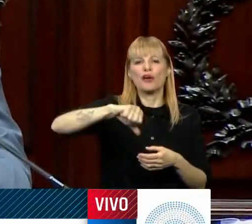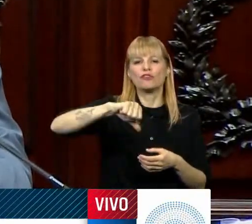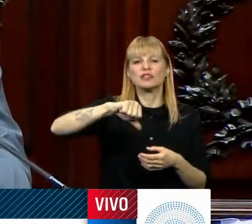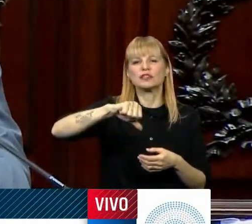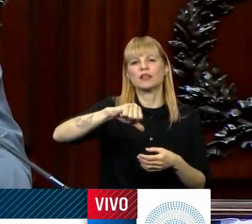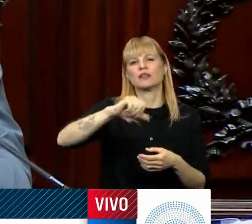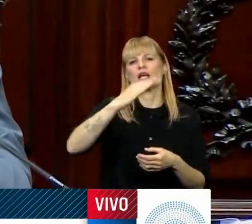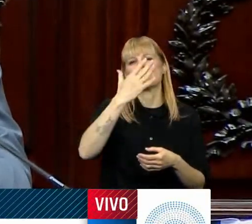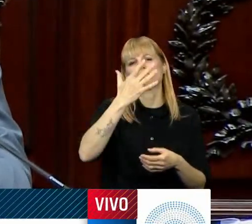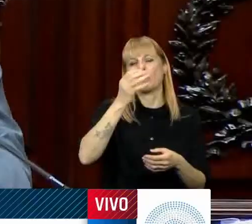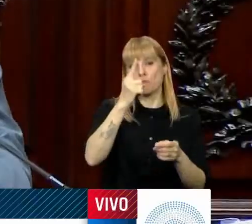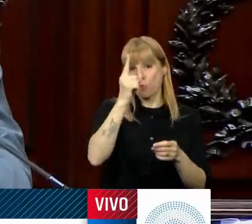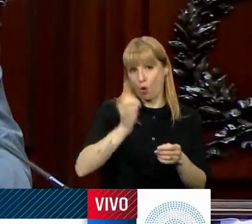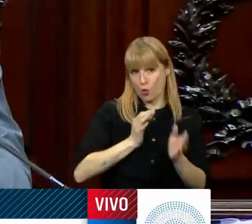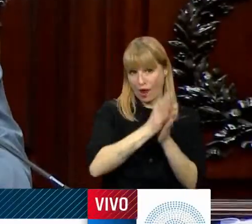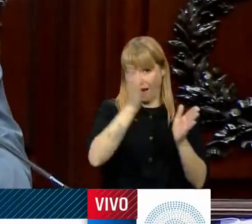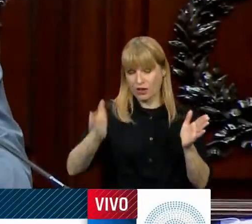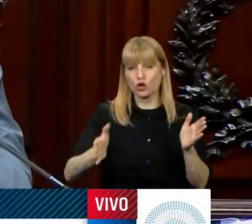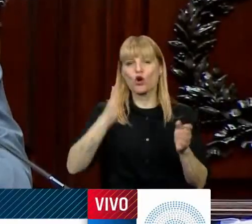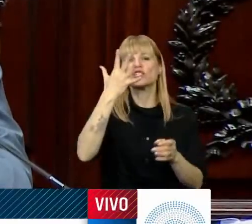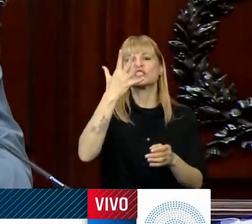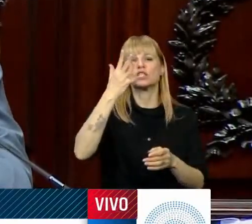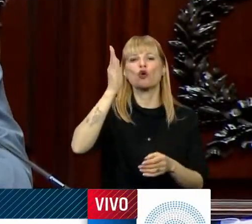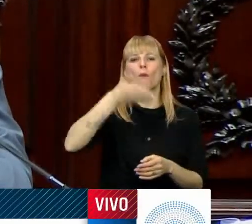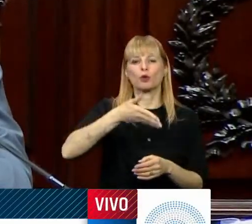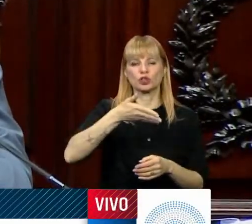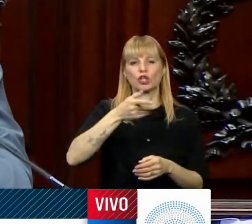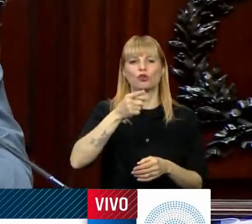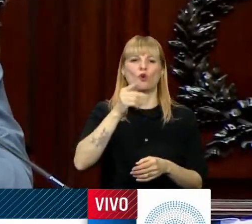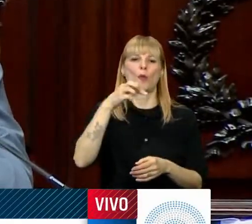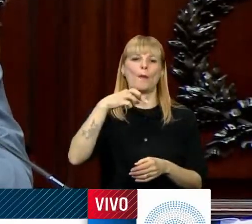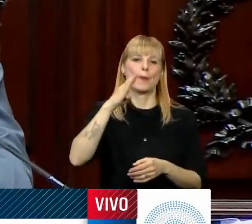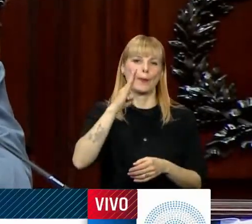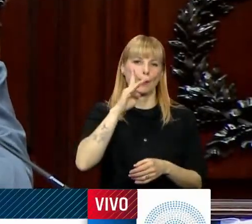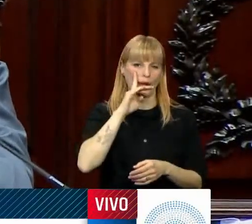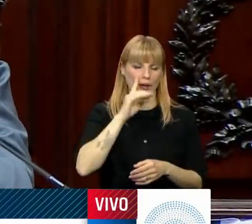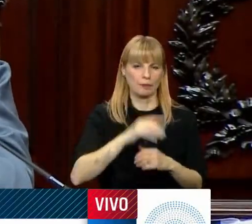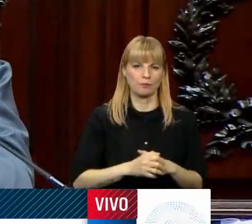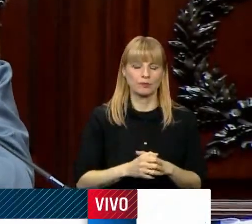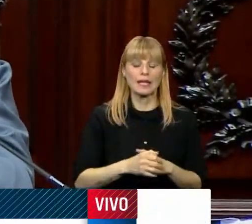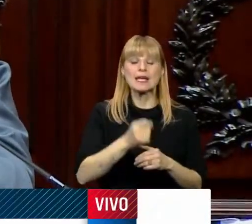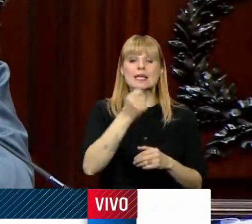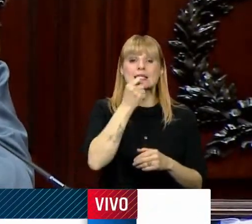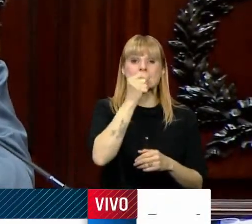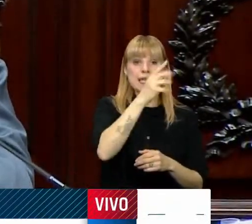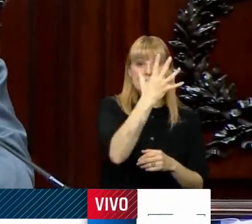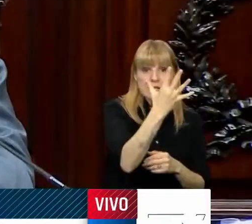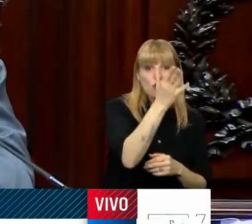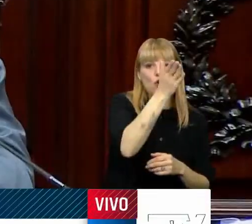del 5% del PBI. Si multiplicamos ese